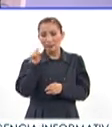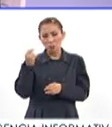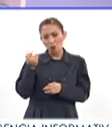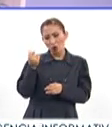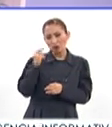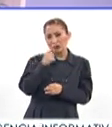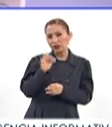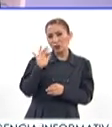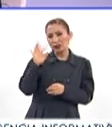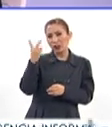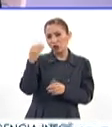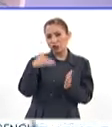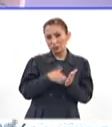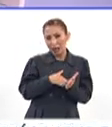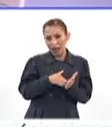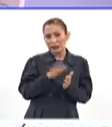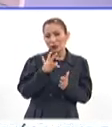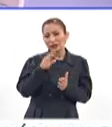muy bajo,